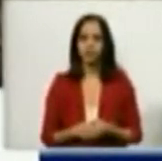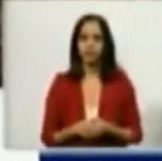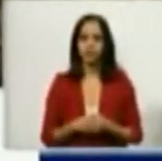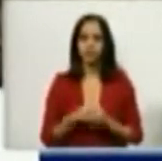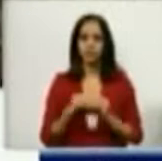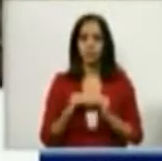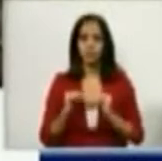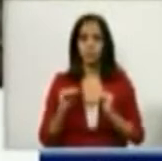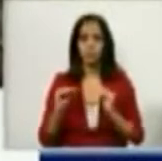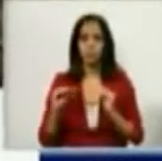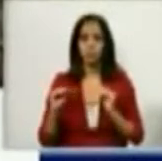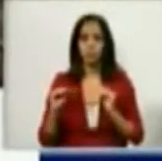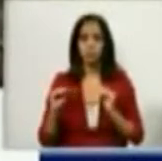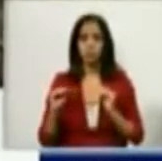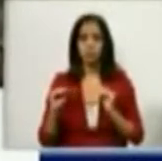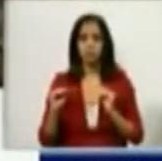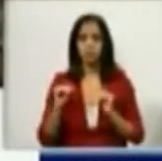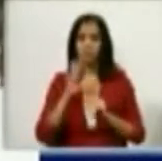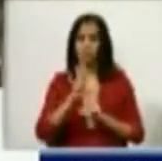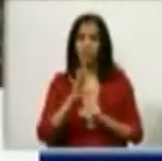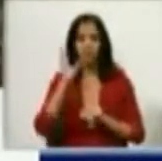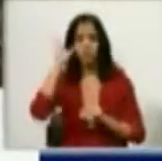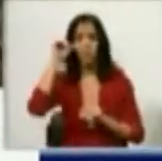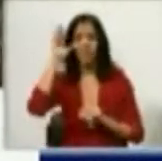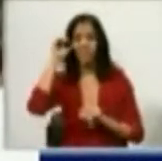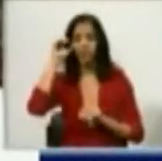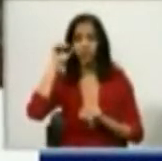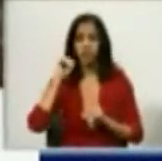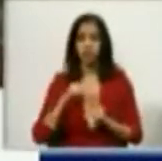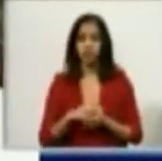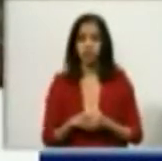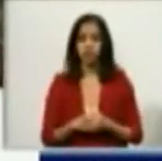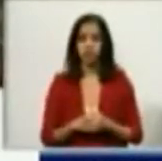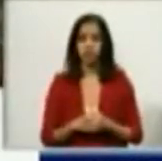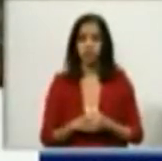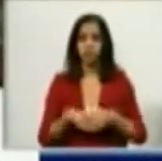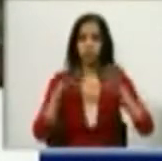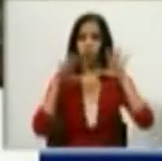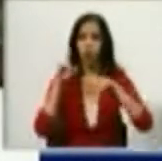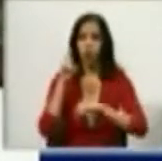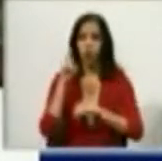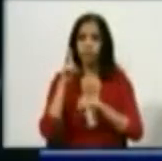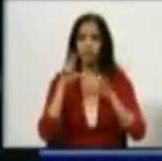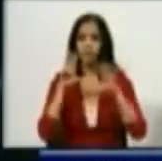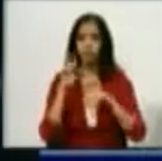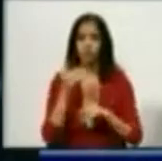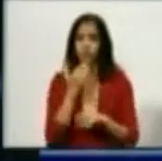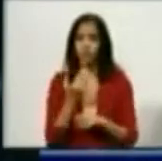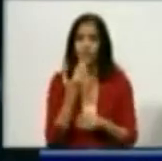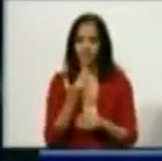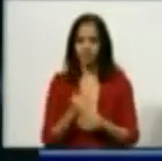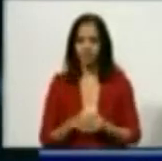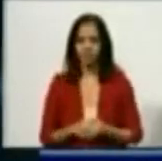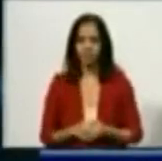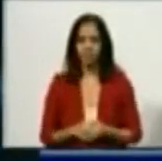sí estoy en el baño Martín y ocho clases Adrián